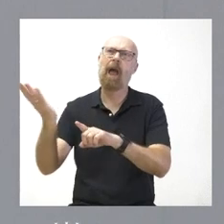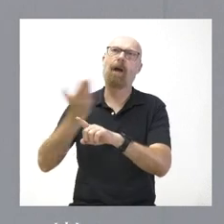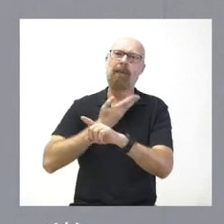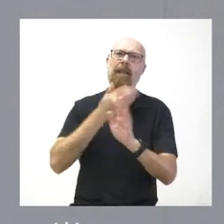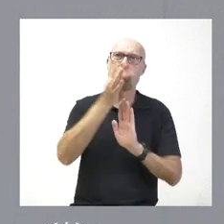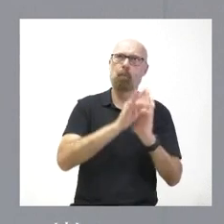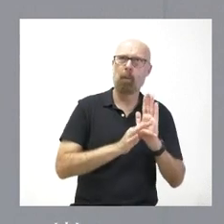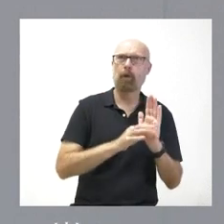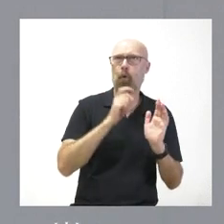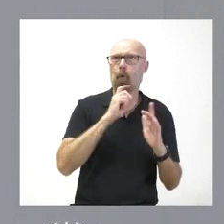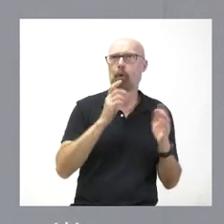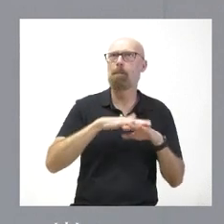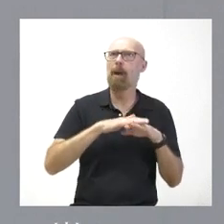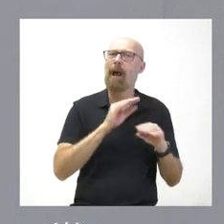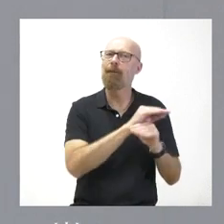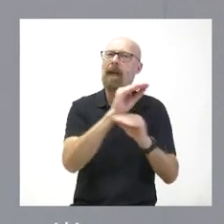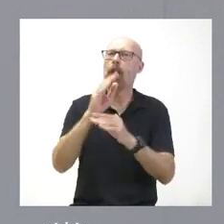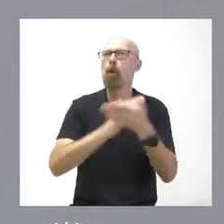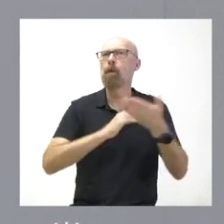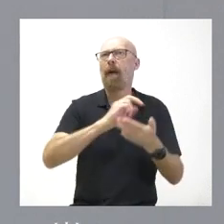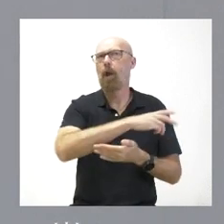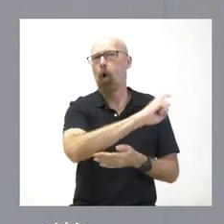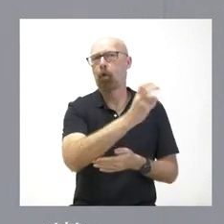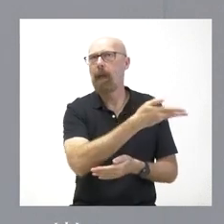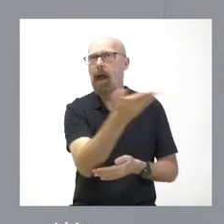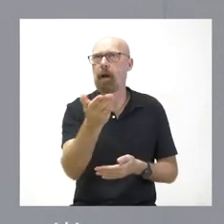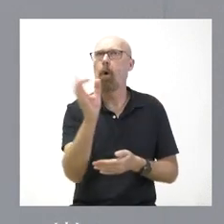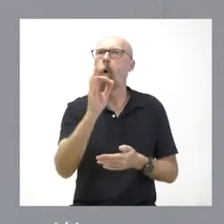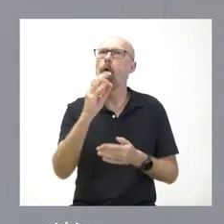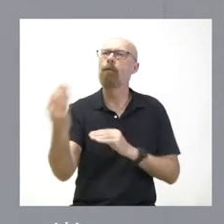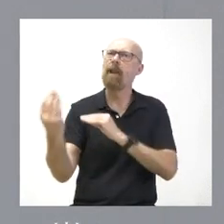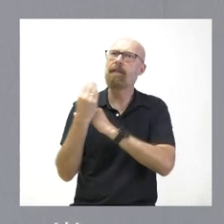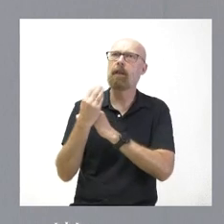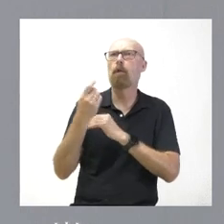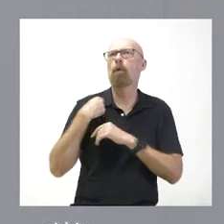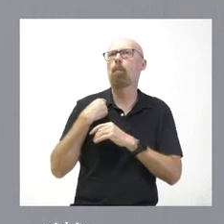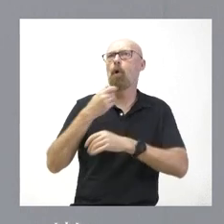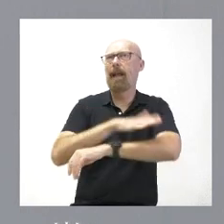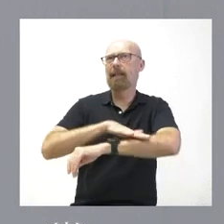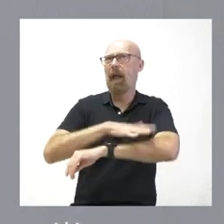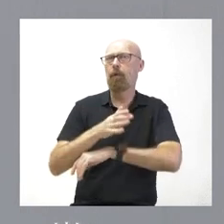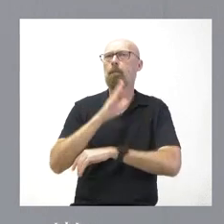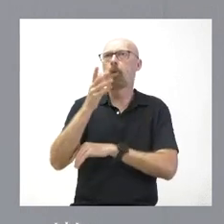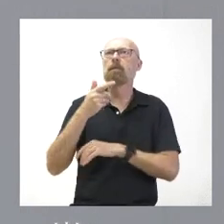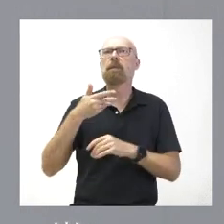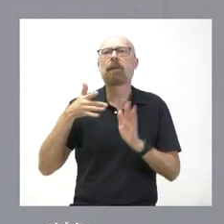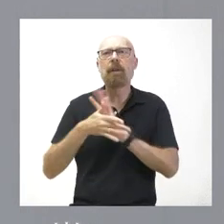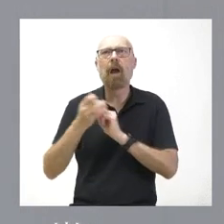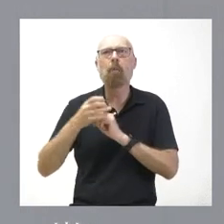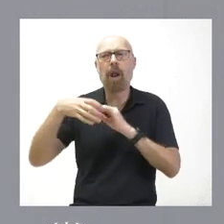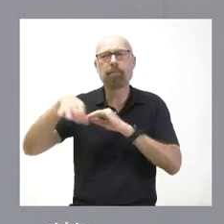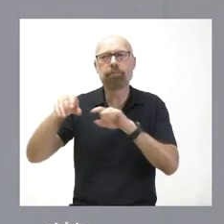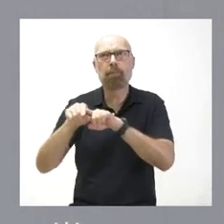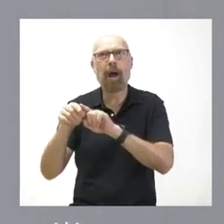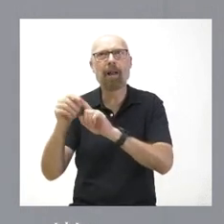financiación del resto de las comunidades autónomas y también del propio estado porque no se trata que con esto se perjudica al resto de las comunidades